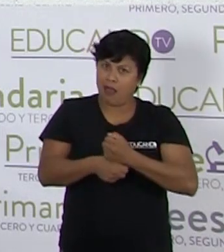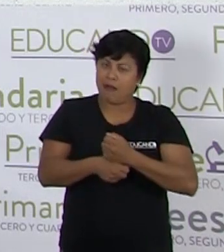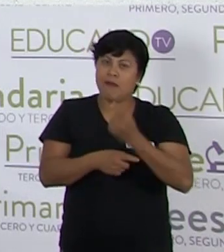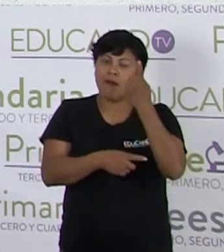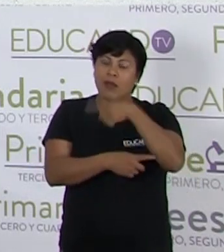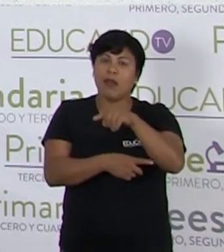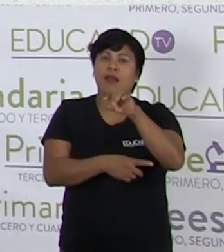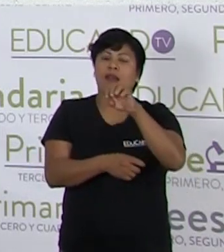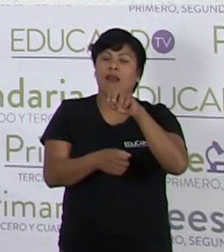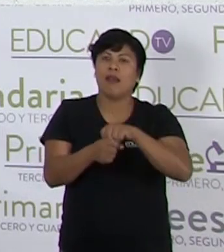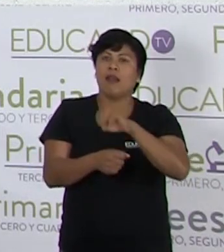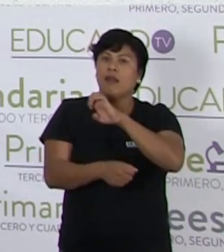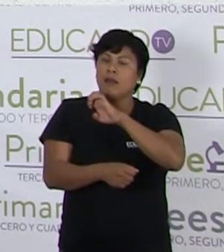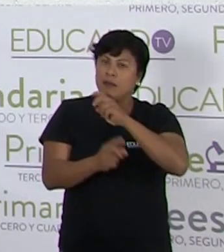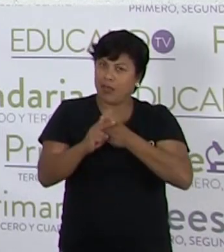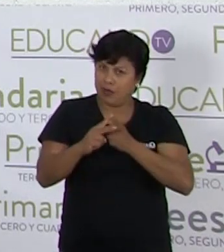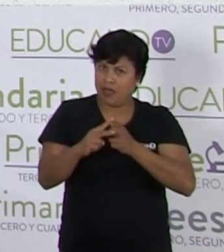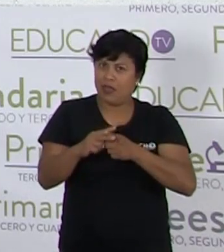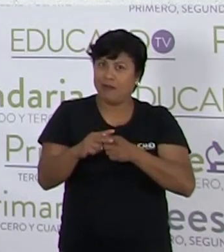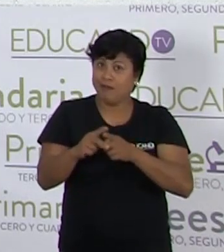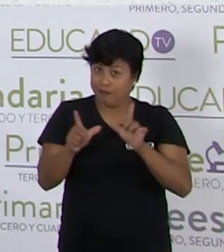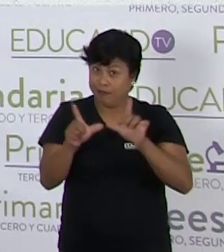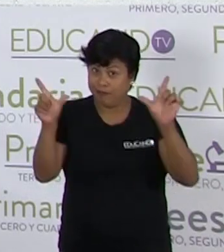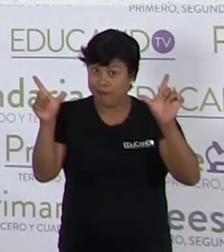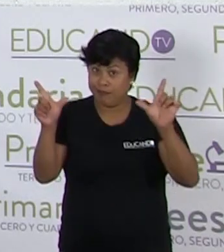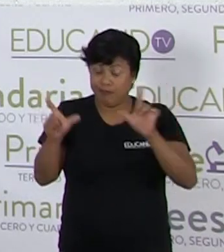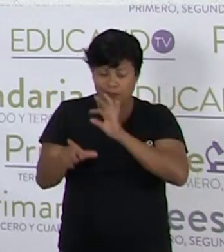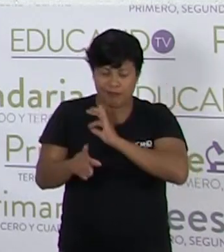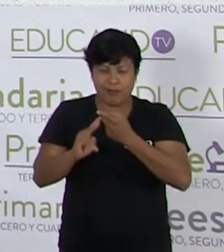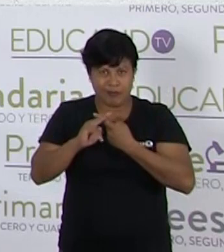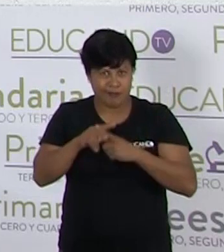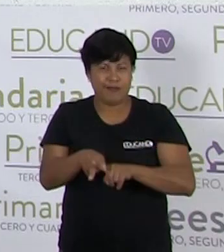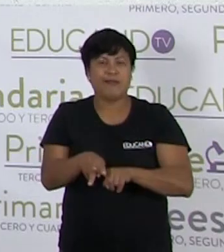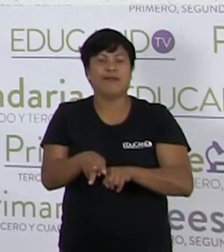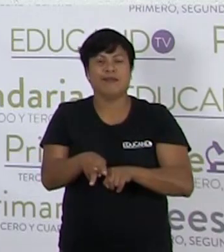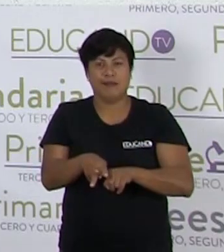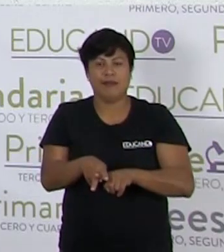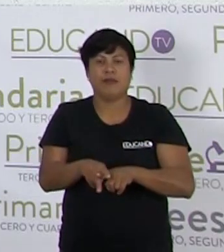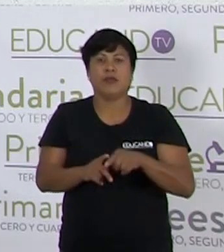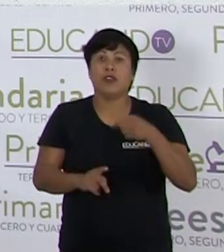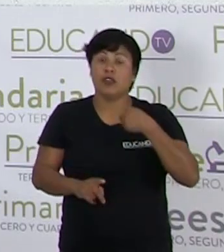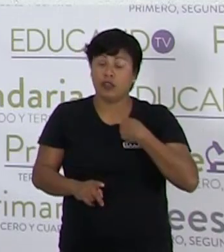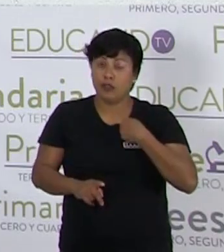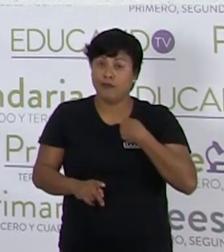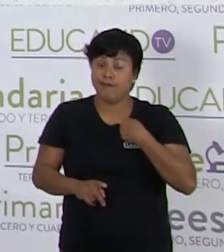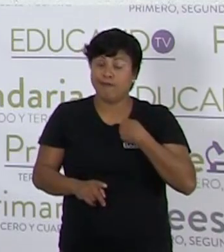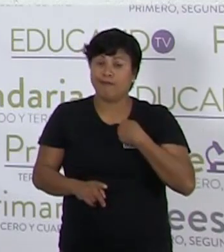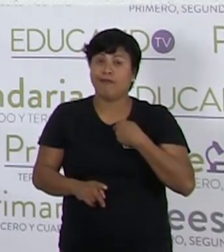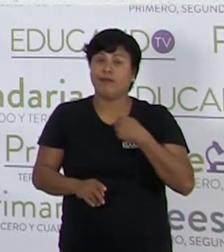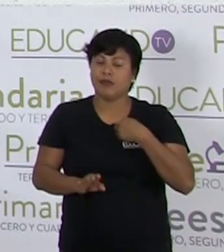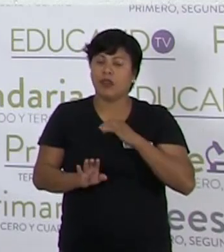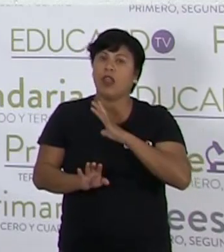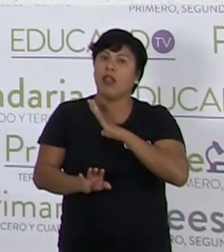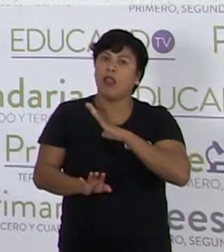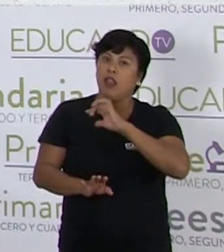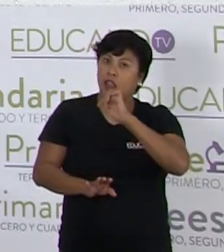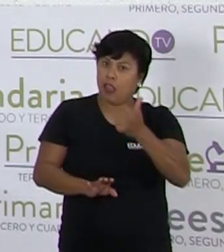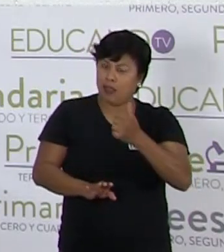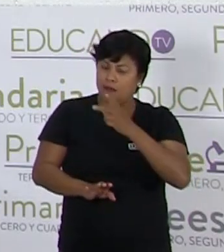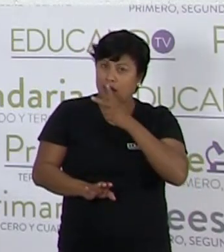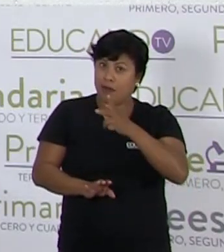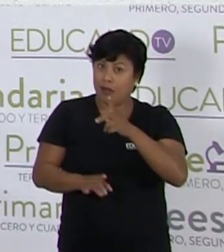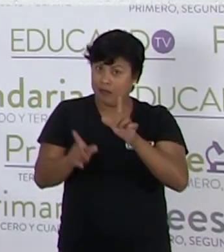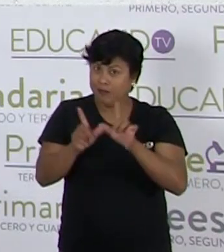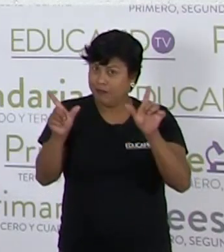la asignatura de matemáticas. ¿Estás listo? Vamos a ver si es cierto. Te voy a decir otro acertijo.